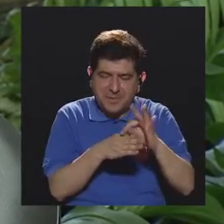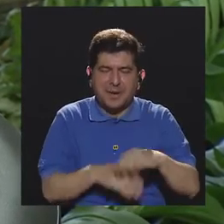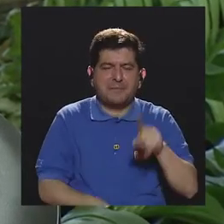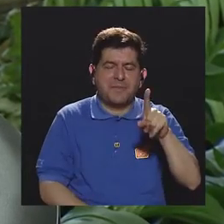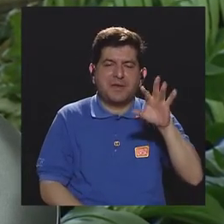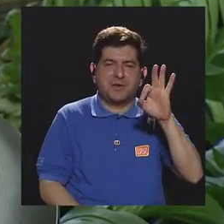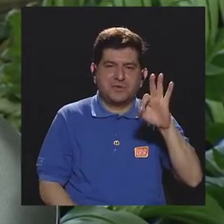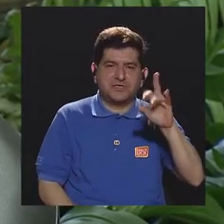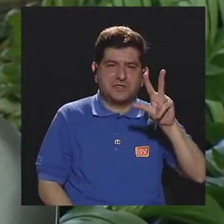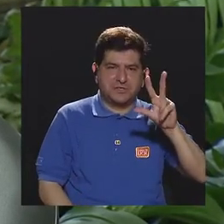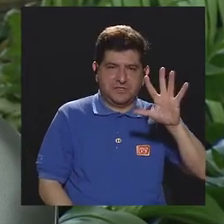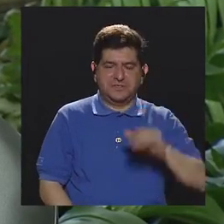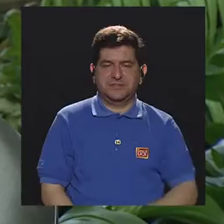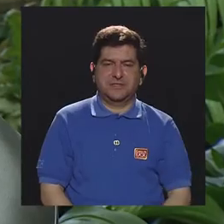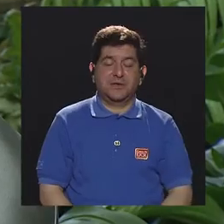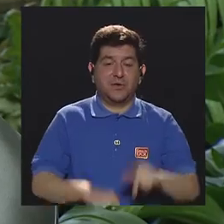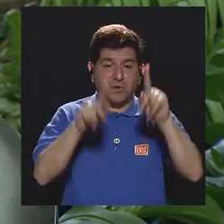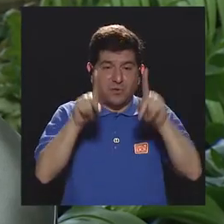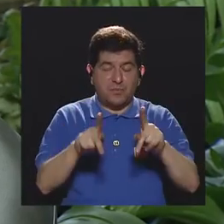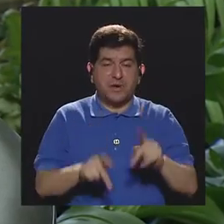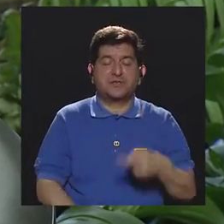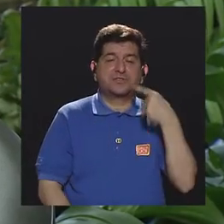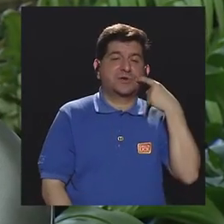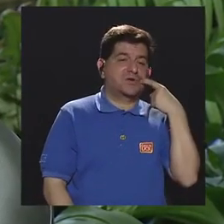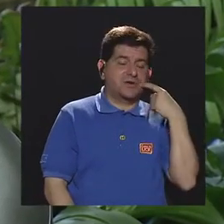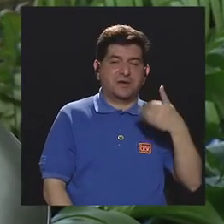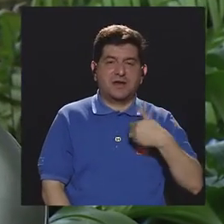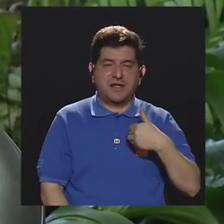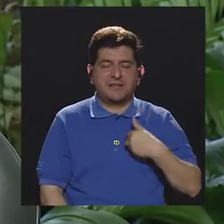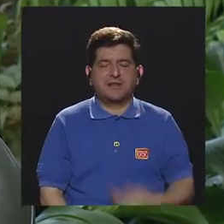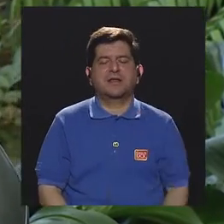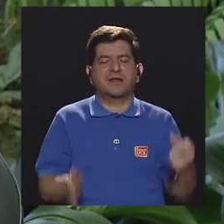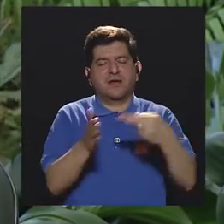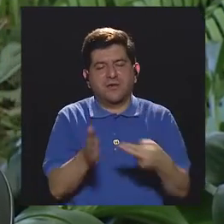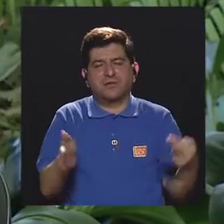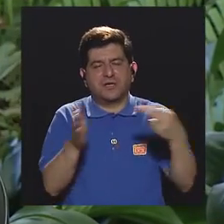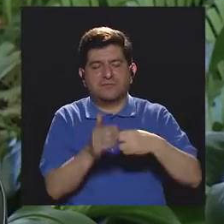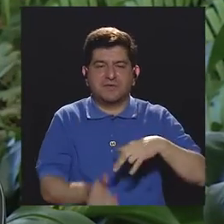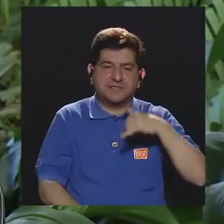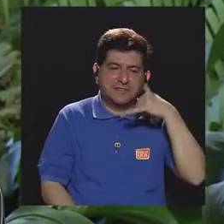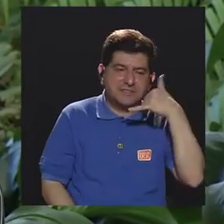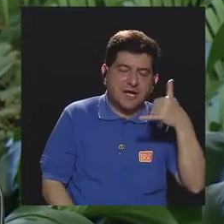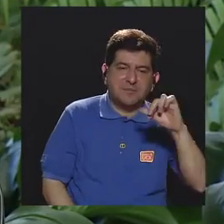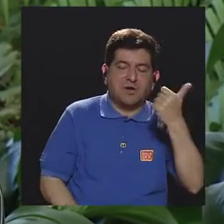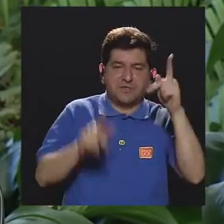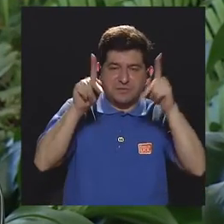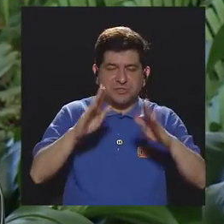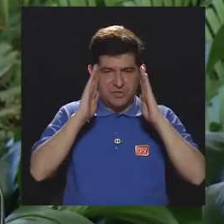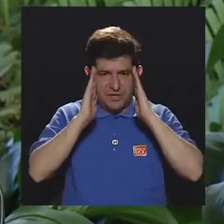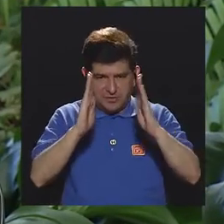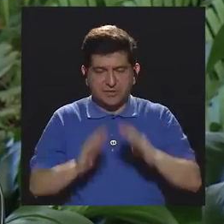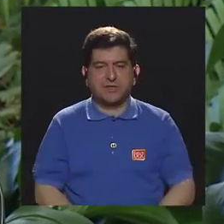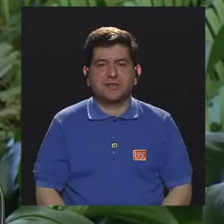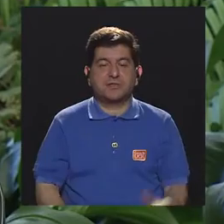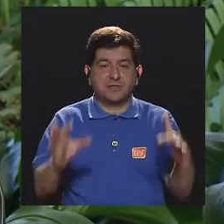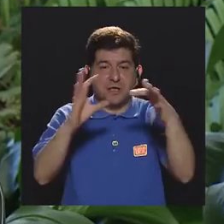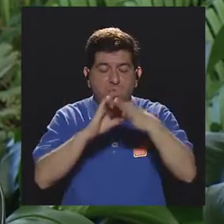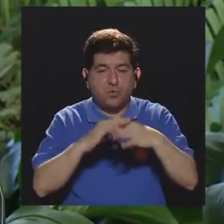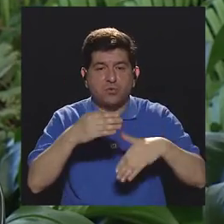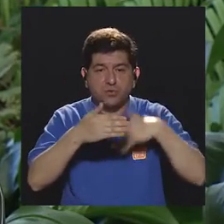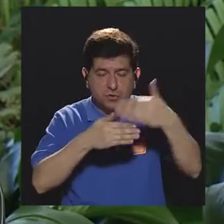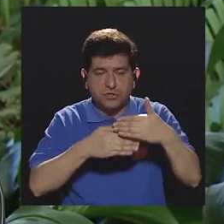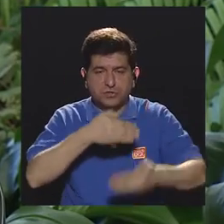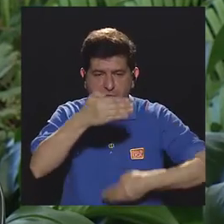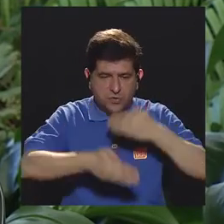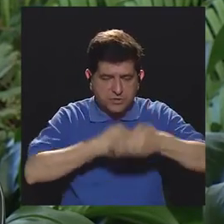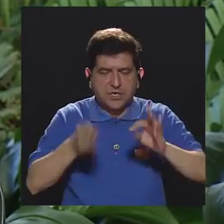en 1935. Una persona con una adicción que tiene una recaída llama a otra, lo escucha y juntos después